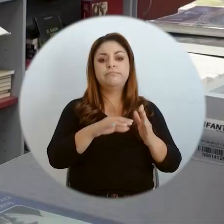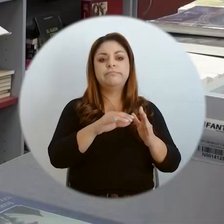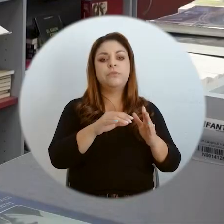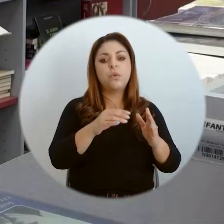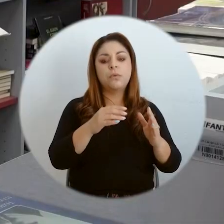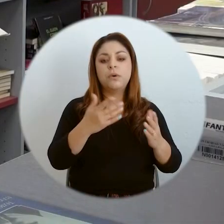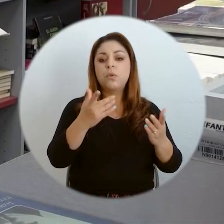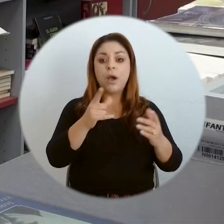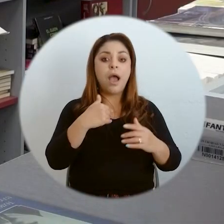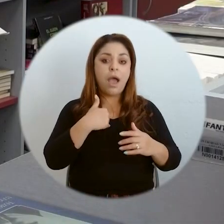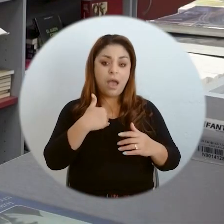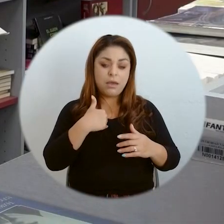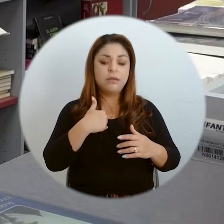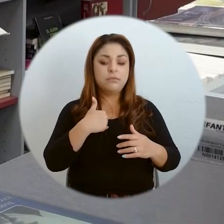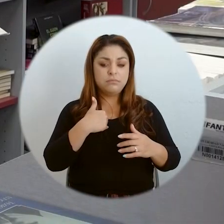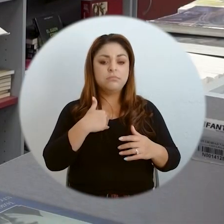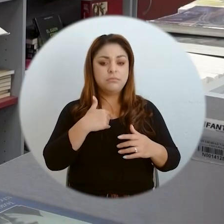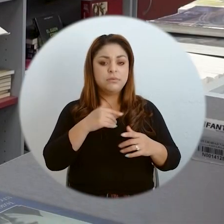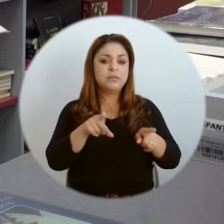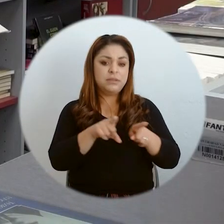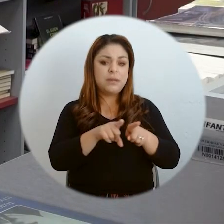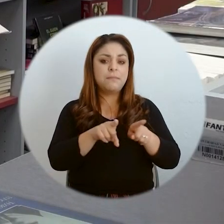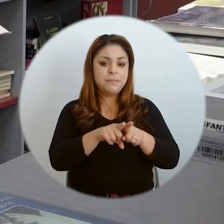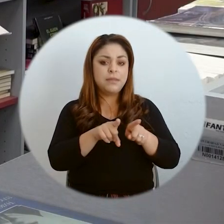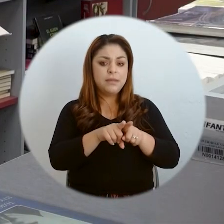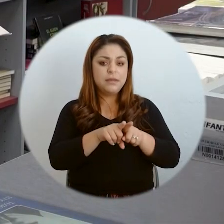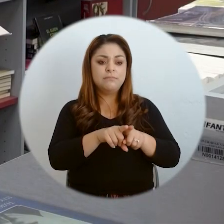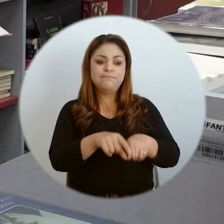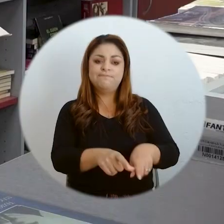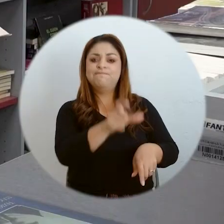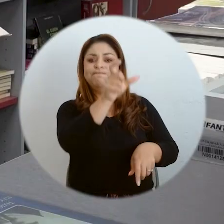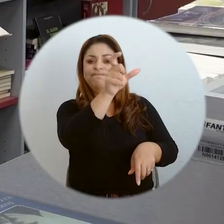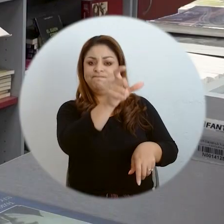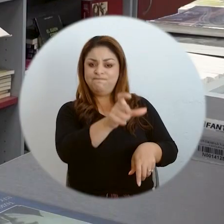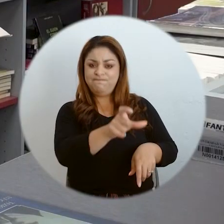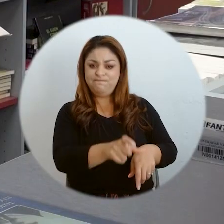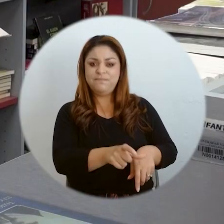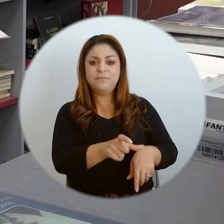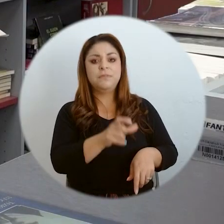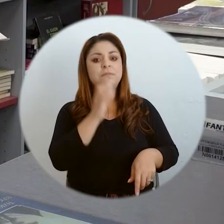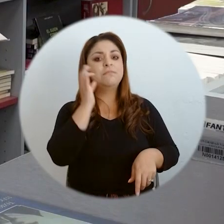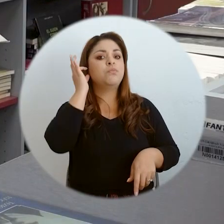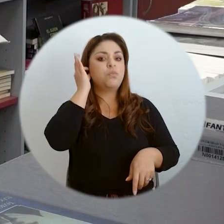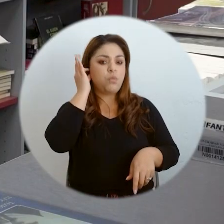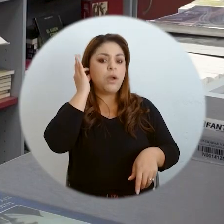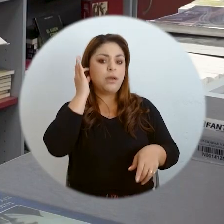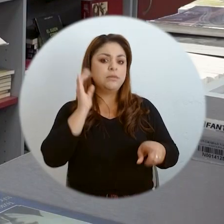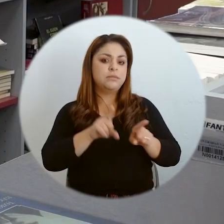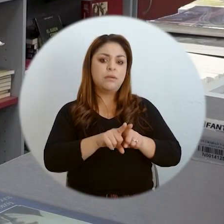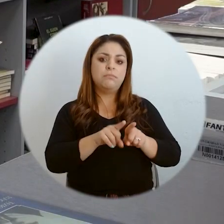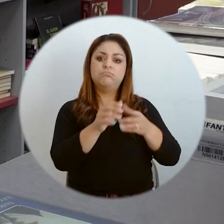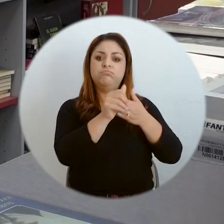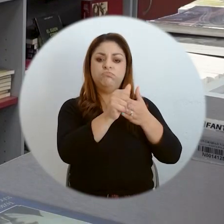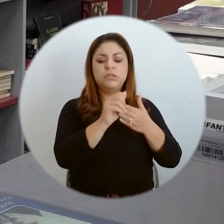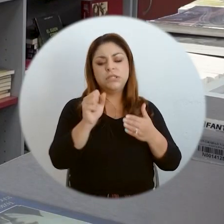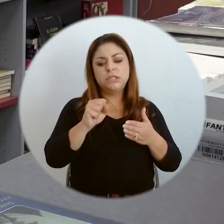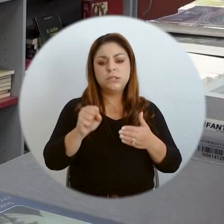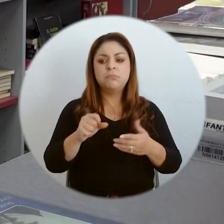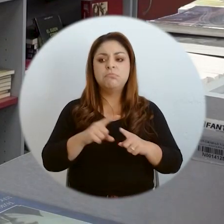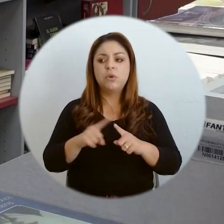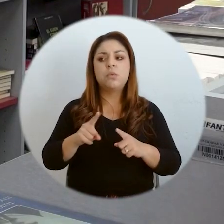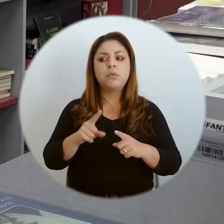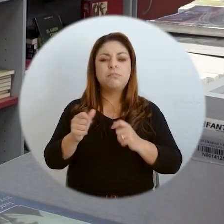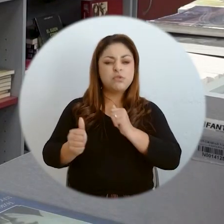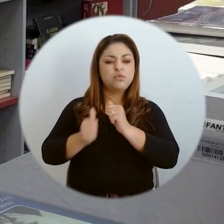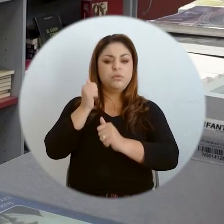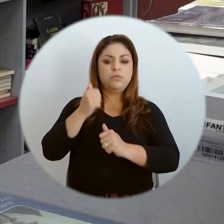el caso de Margaret Thatcher, que es una de las figuras emblemáticas de cuando nace este pensamiento neoconservador